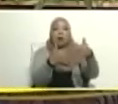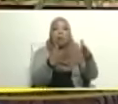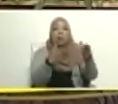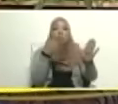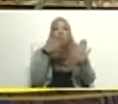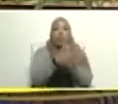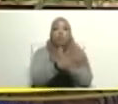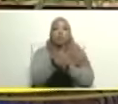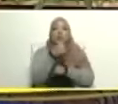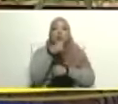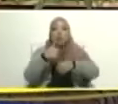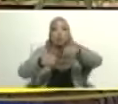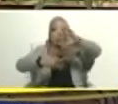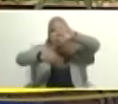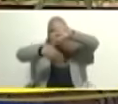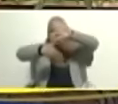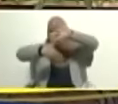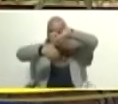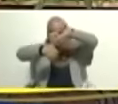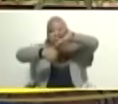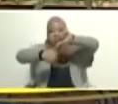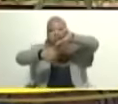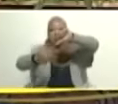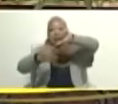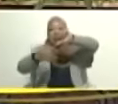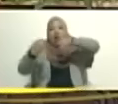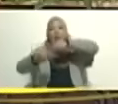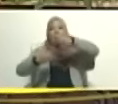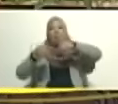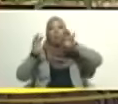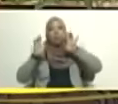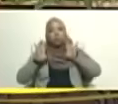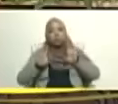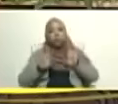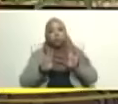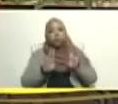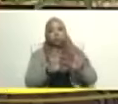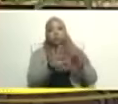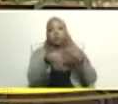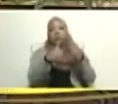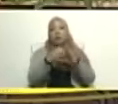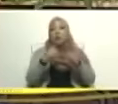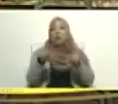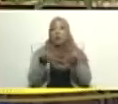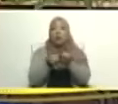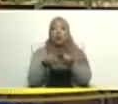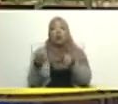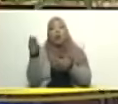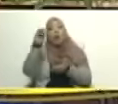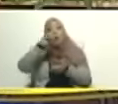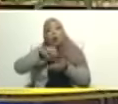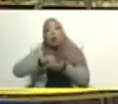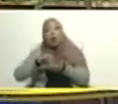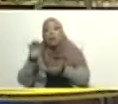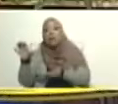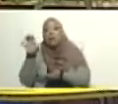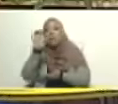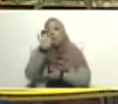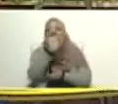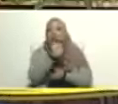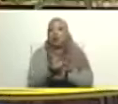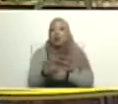Darién, debe desviarse hacia su país de origen, porque en la mayoría